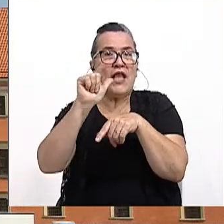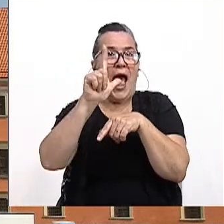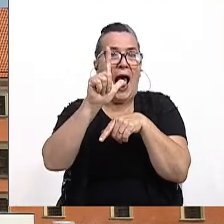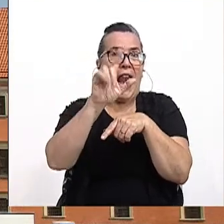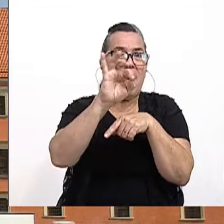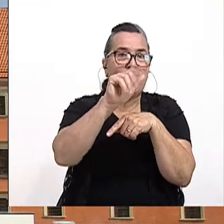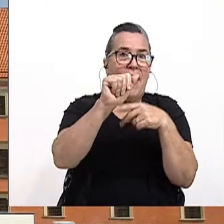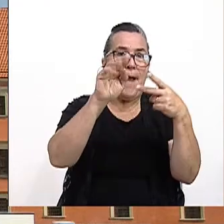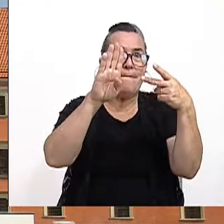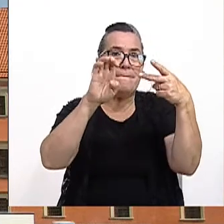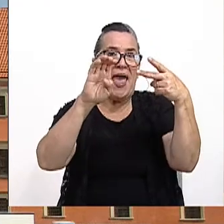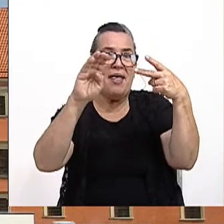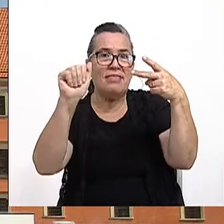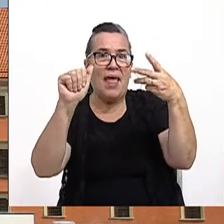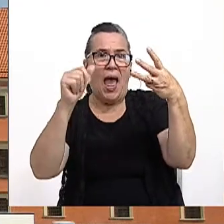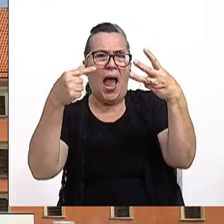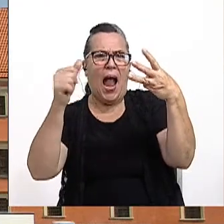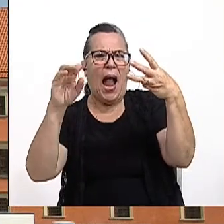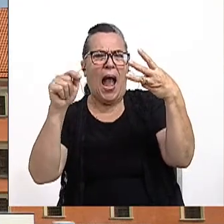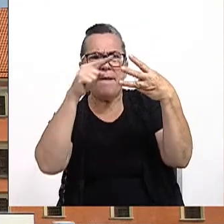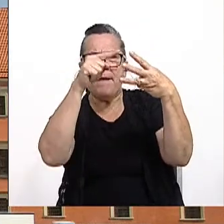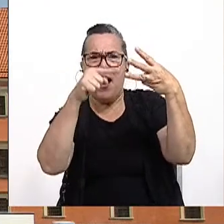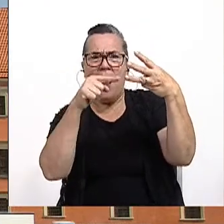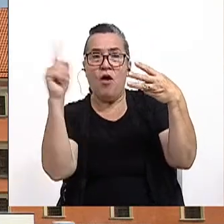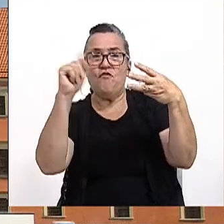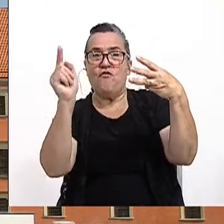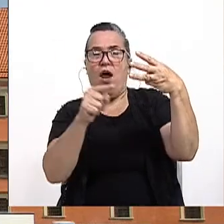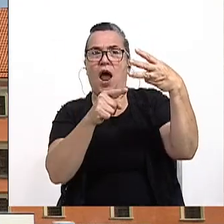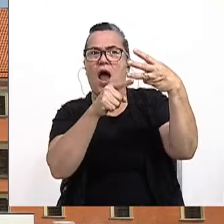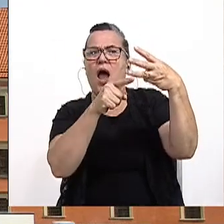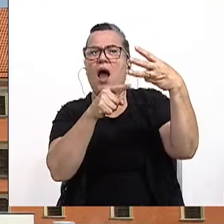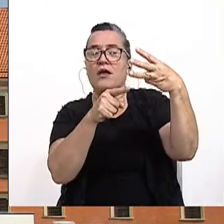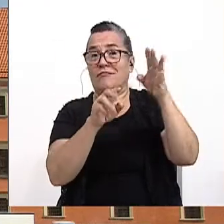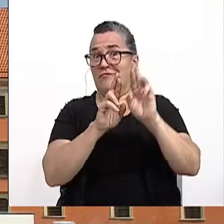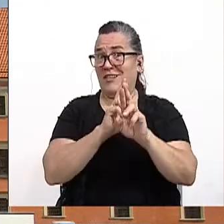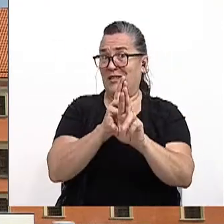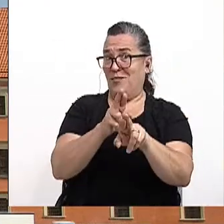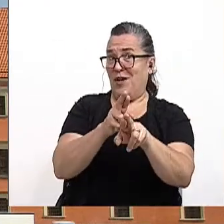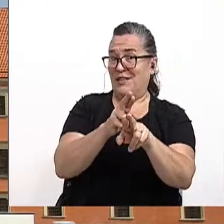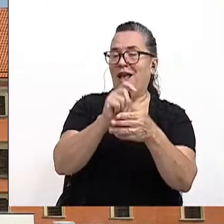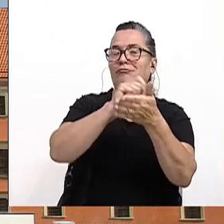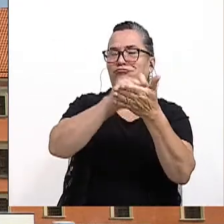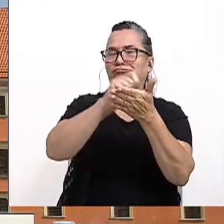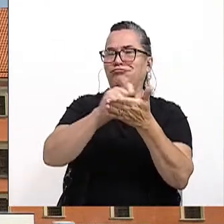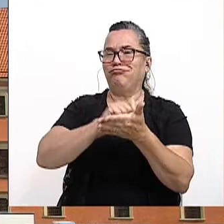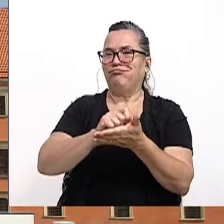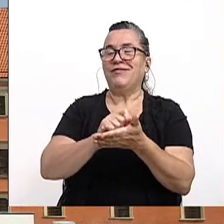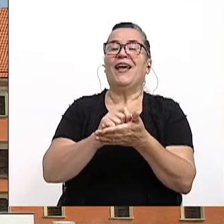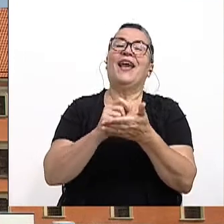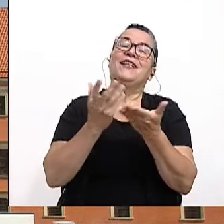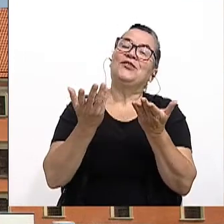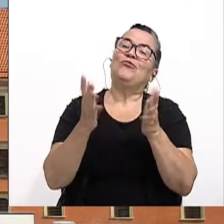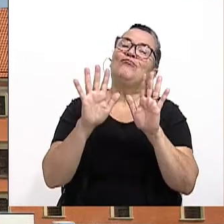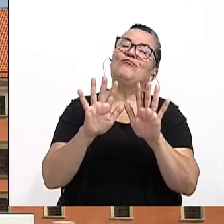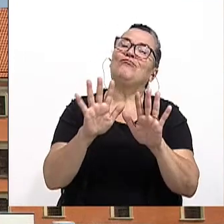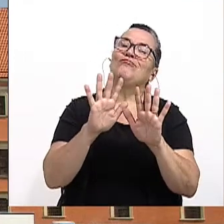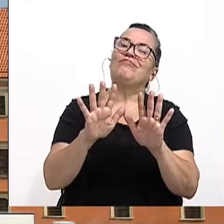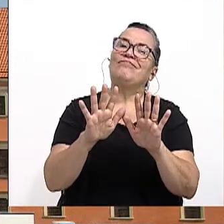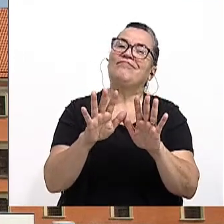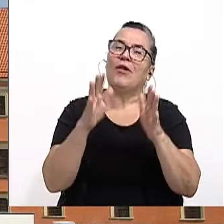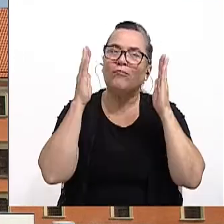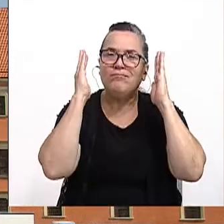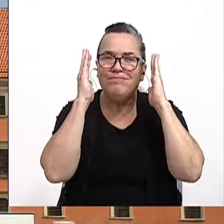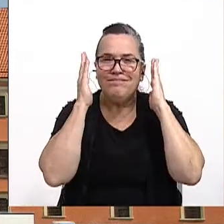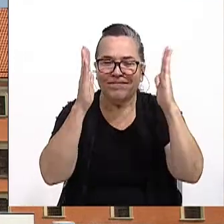o gamma? Bueno, muy bien, entonces si tienen la respuesta, vayan tomando nota. Y si no, no se despeguen de